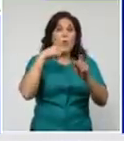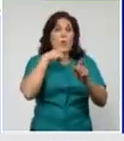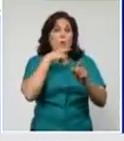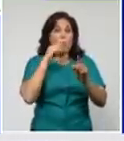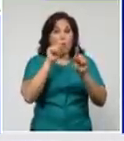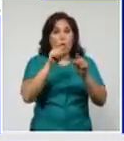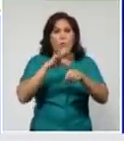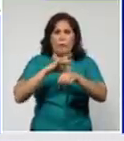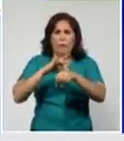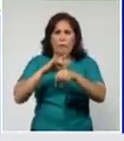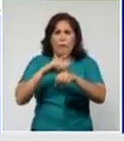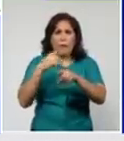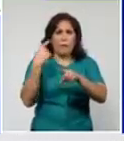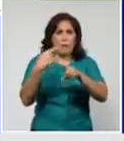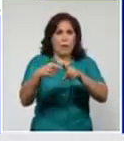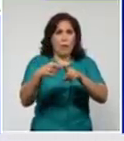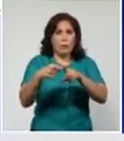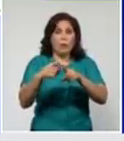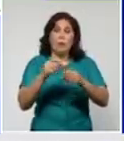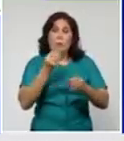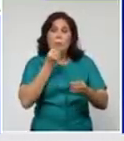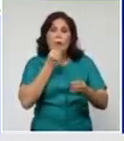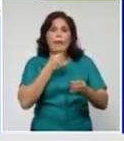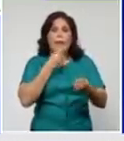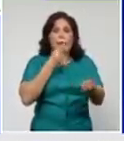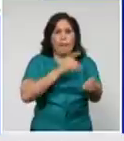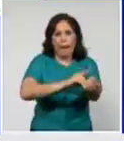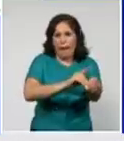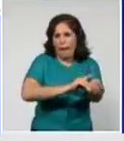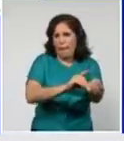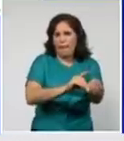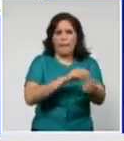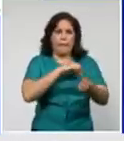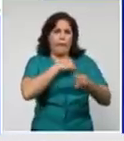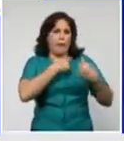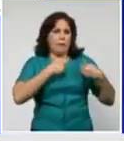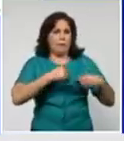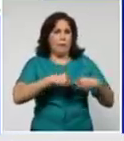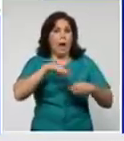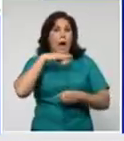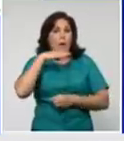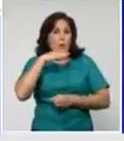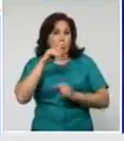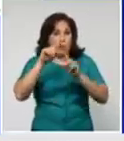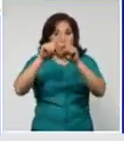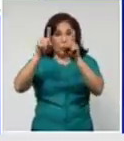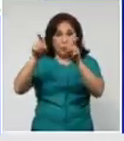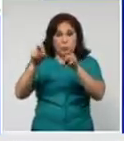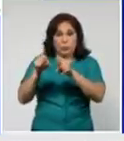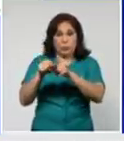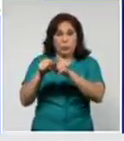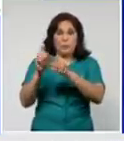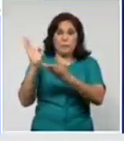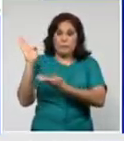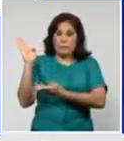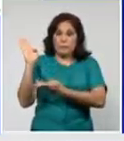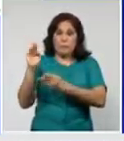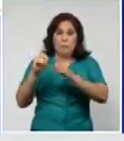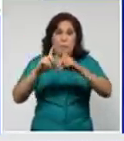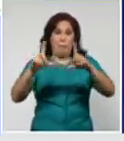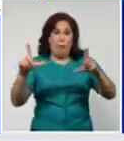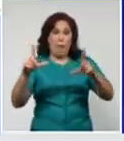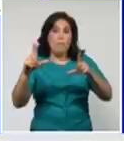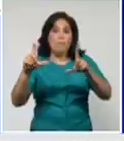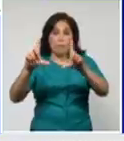enfermedades asociadas. Los que tienen enfermedades asociadas son los que están en azul. Indiscutiblemente es el grupo mayor